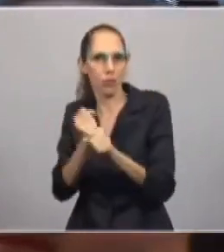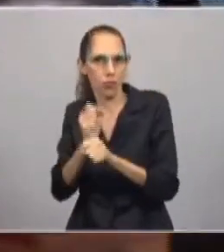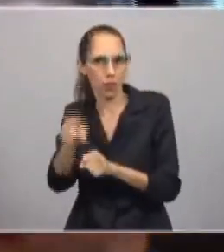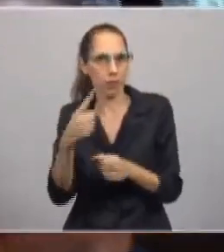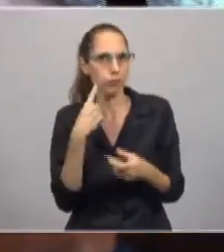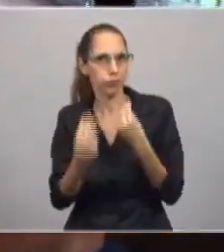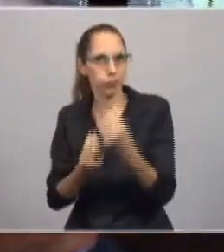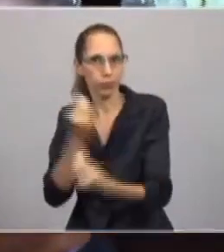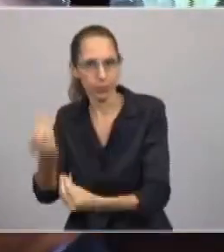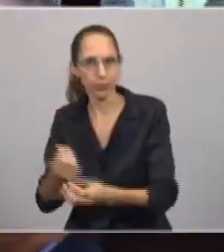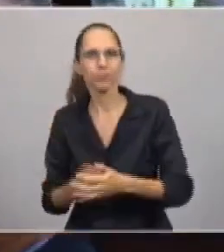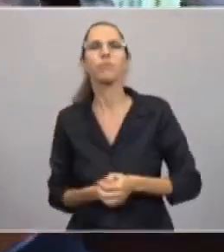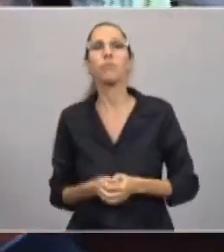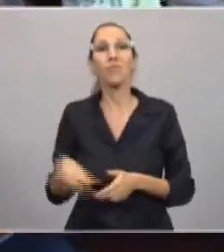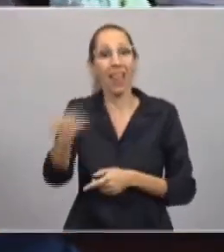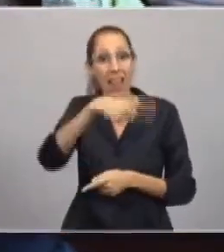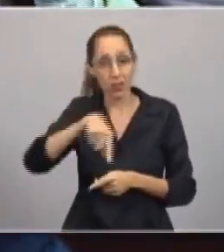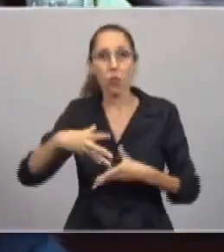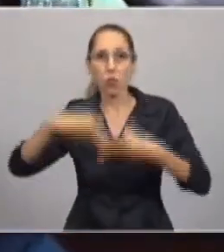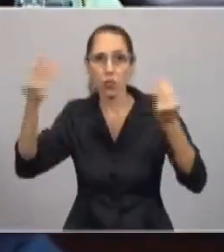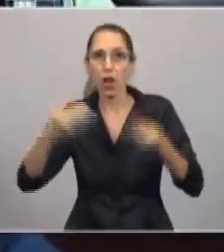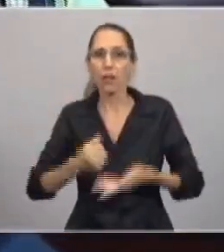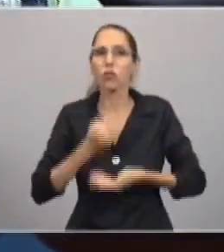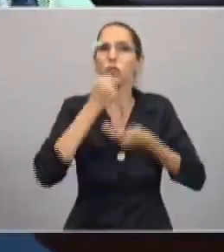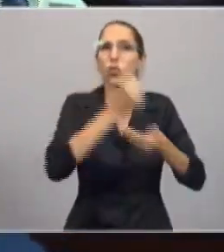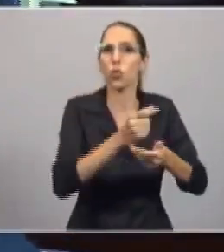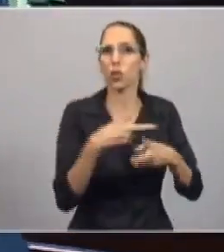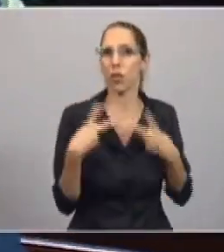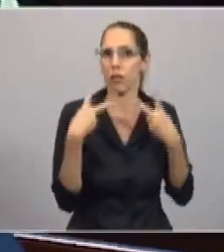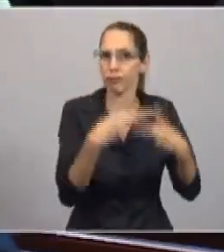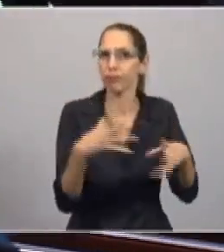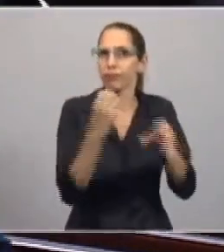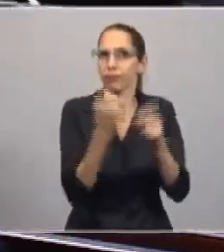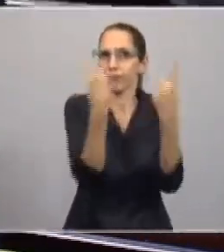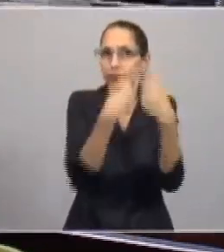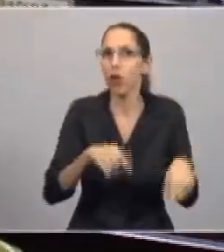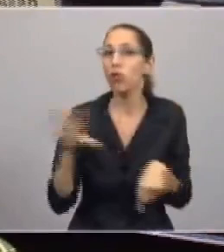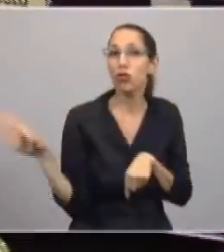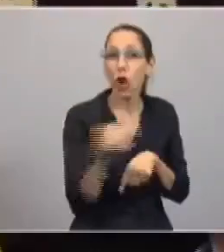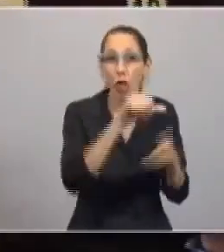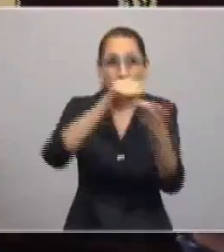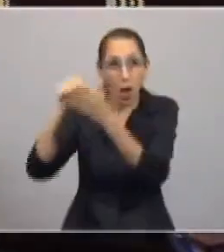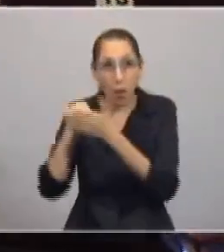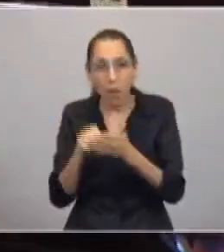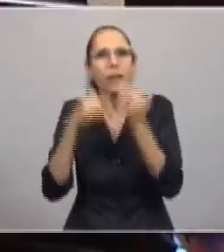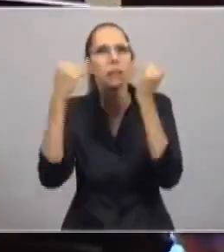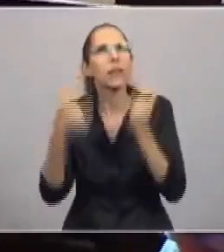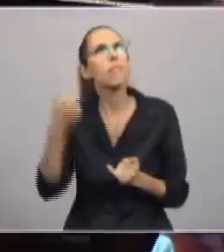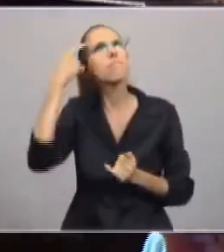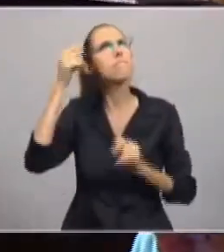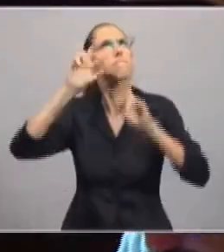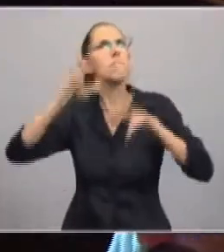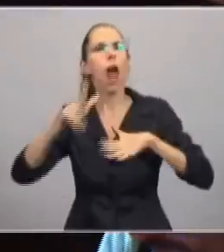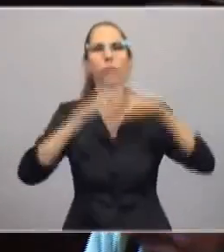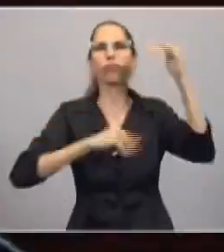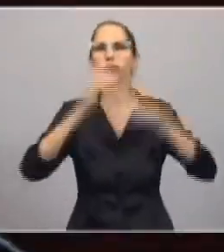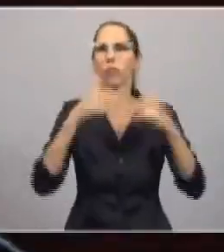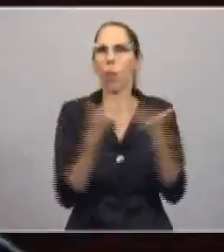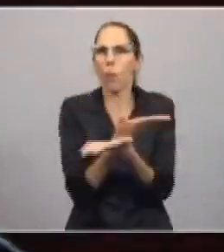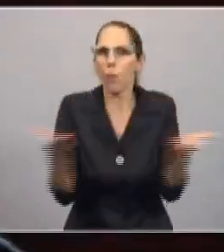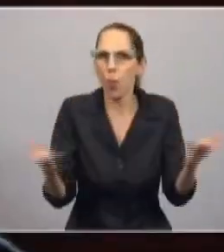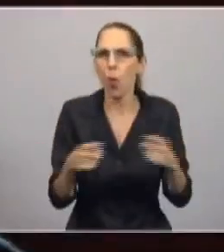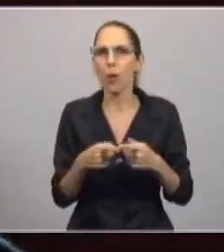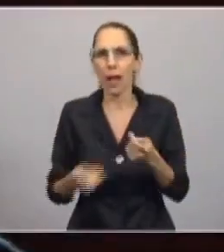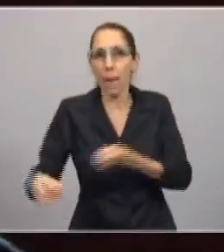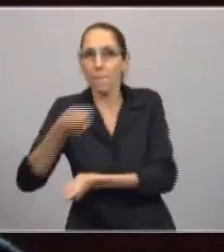ellos subsidian el transporte. Todos tienen ambiciosos planes de obra pública. En todos se regula los mercados y se